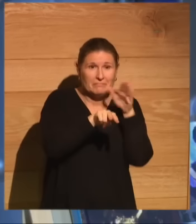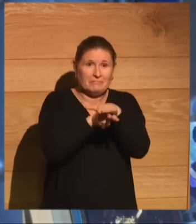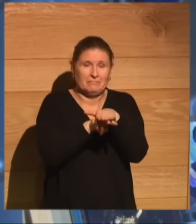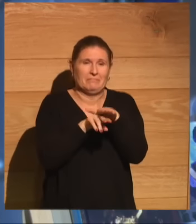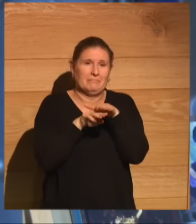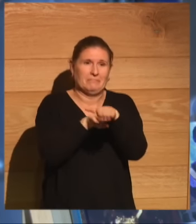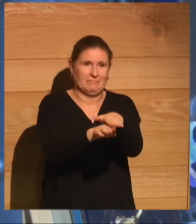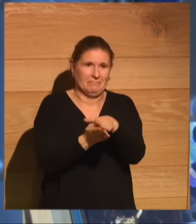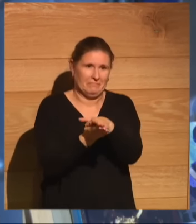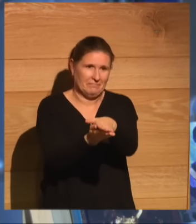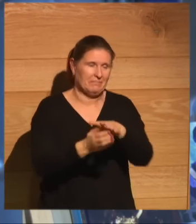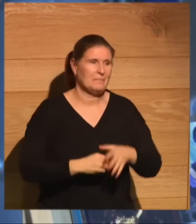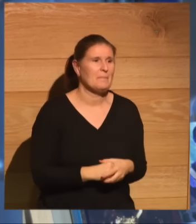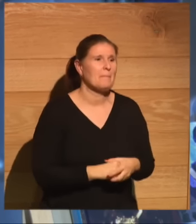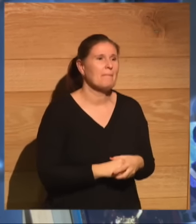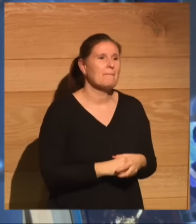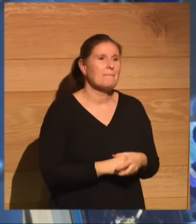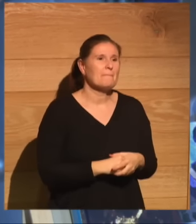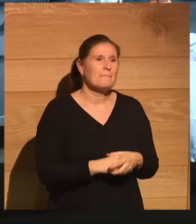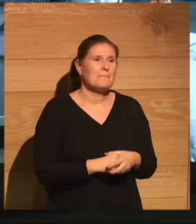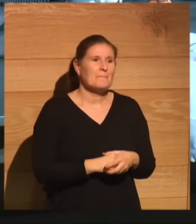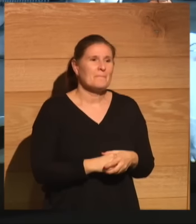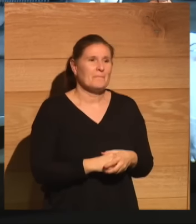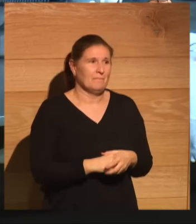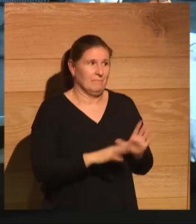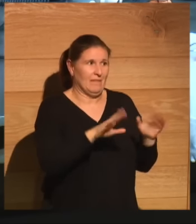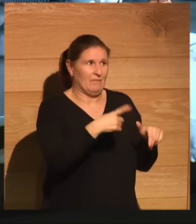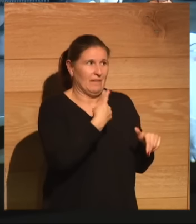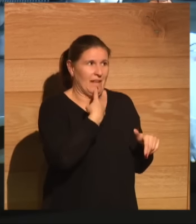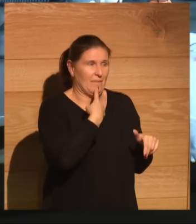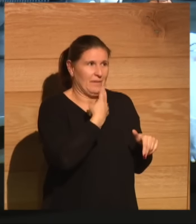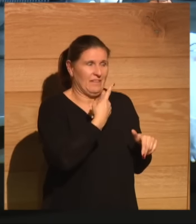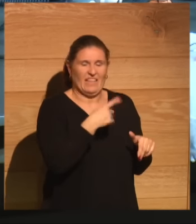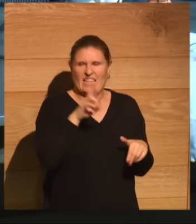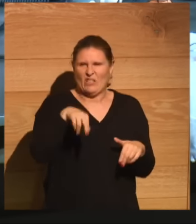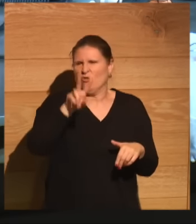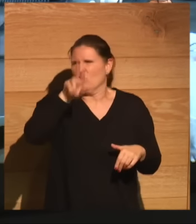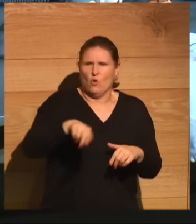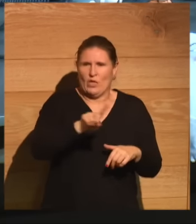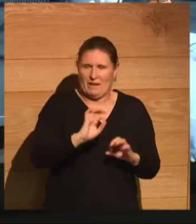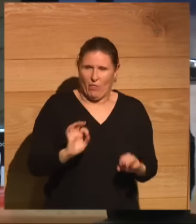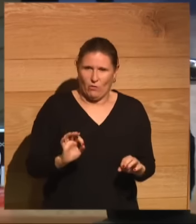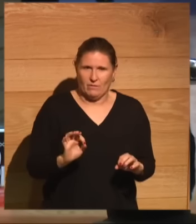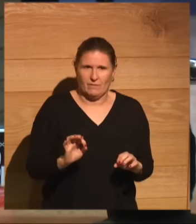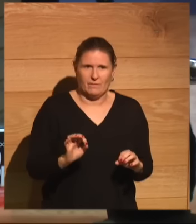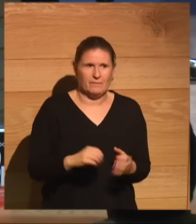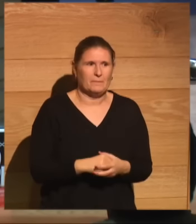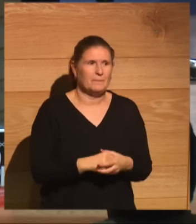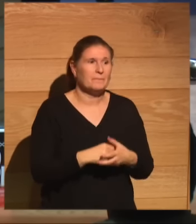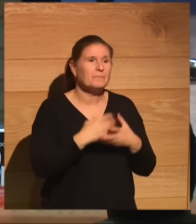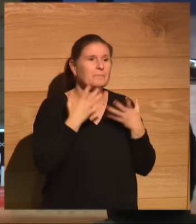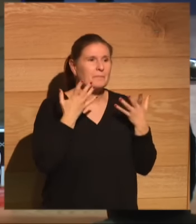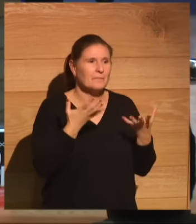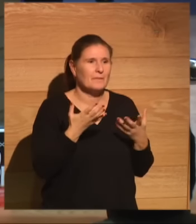de la cola como en Annie Hall y me pone en mi sitio. Te pone en su sitio. A ver, Rodrigo, dos cositas. Como con McLuhan. Creo que